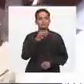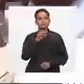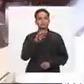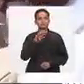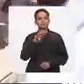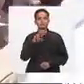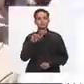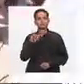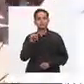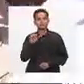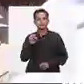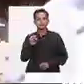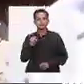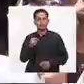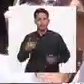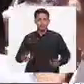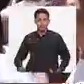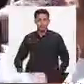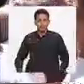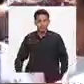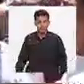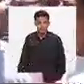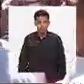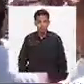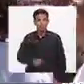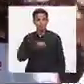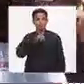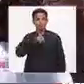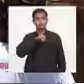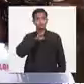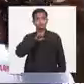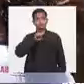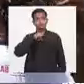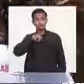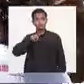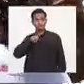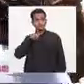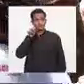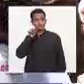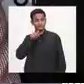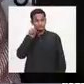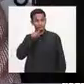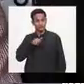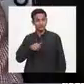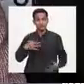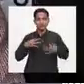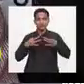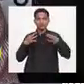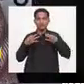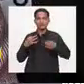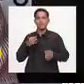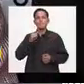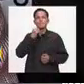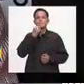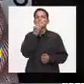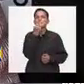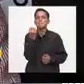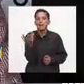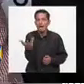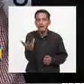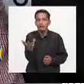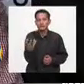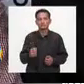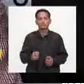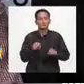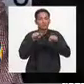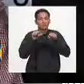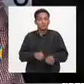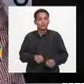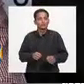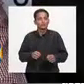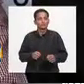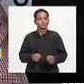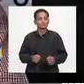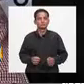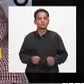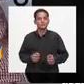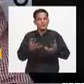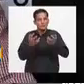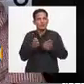losis usando unin y camiseta blanca como distintivo para ver un cambio en el Ecuador para ver un cambio